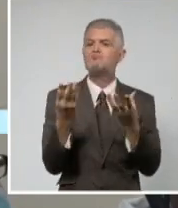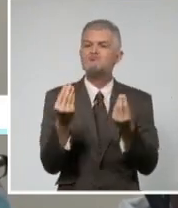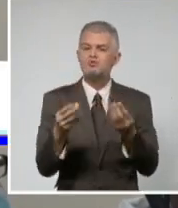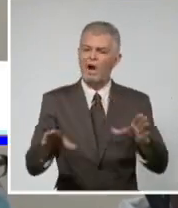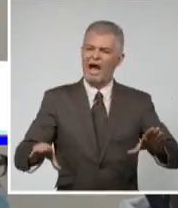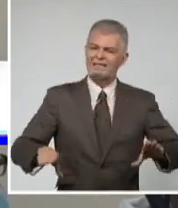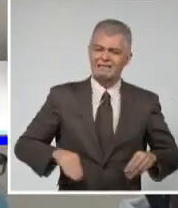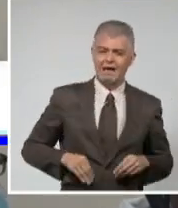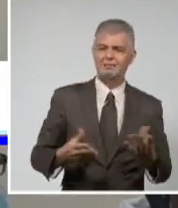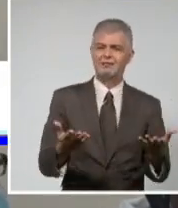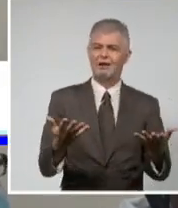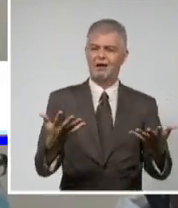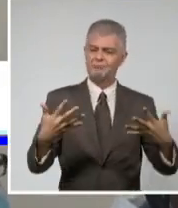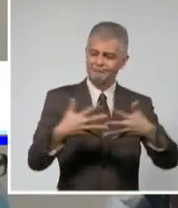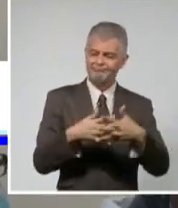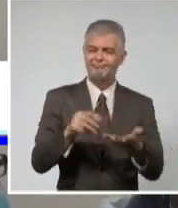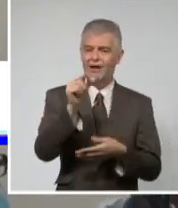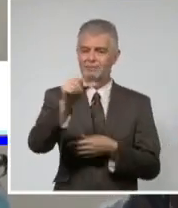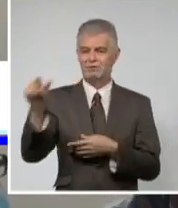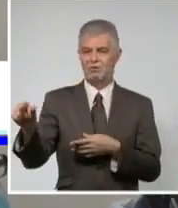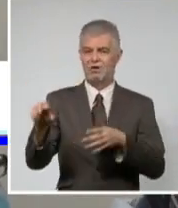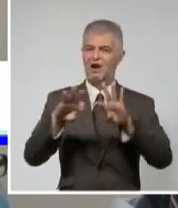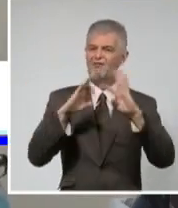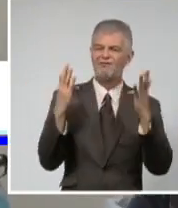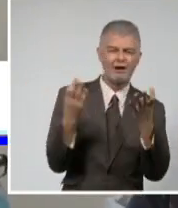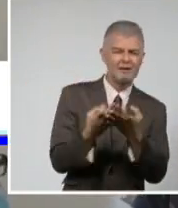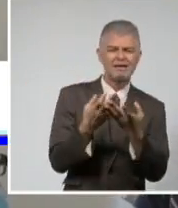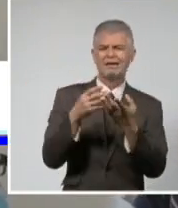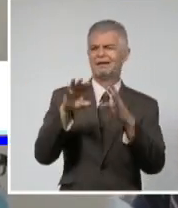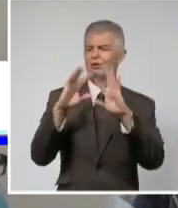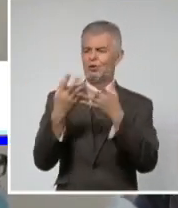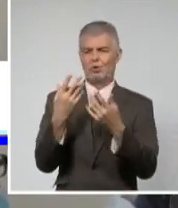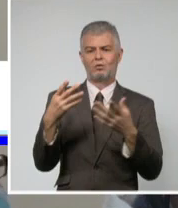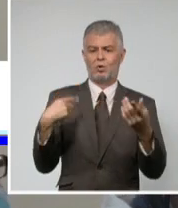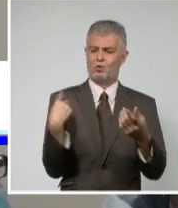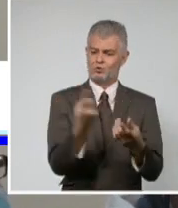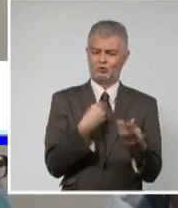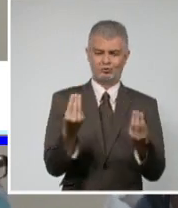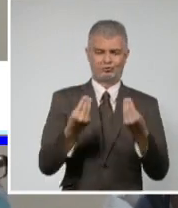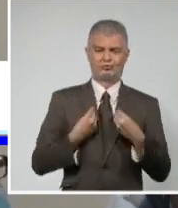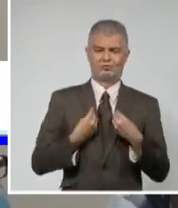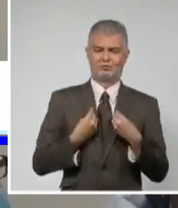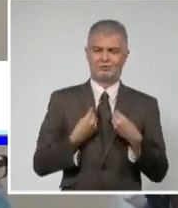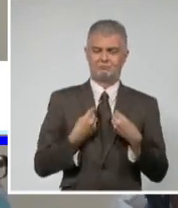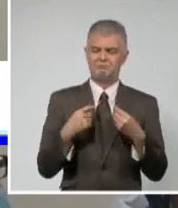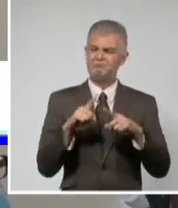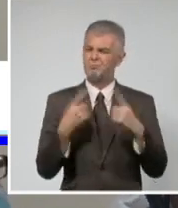los pacientes, los familiares y el pueblo en general para con nosotros. ¿Por qué?